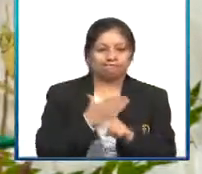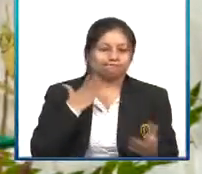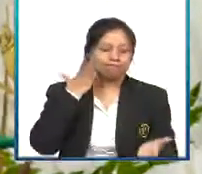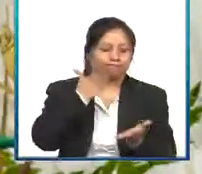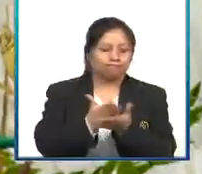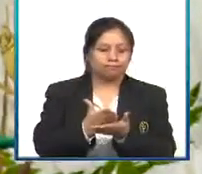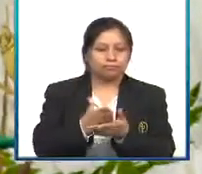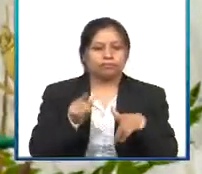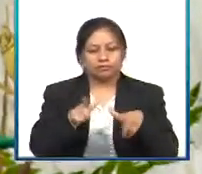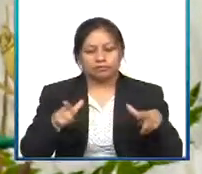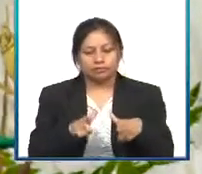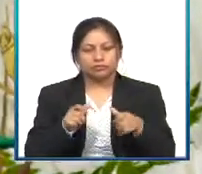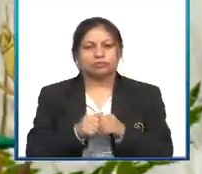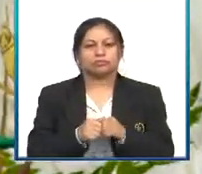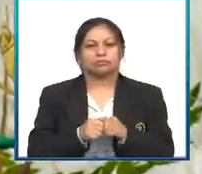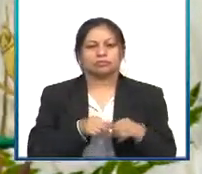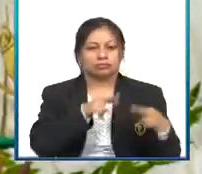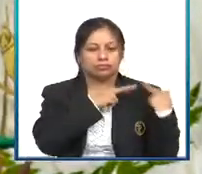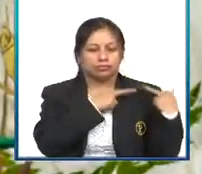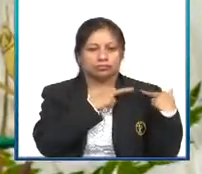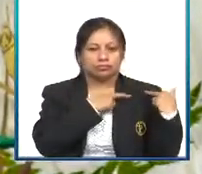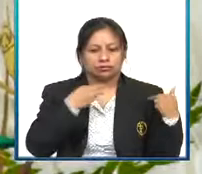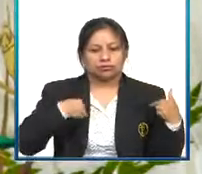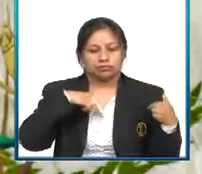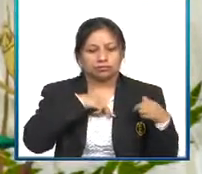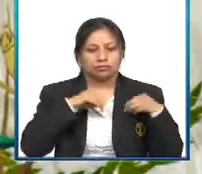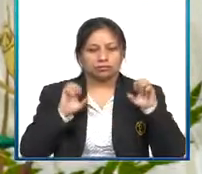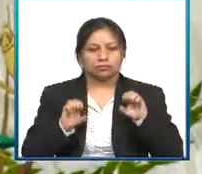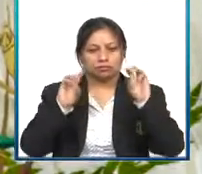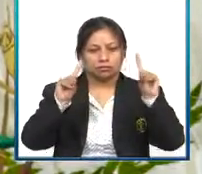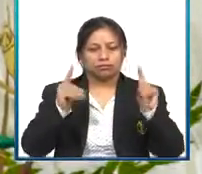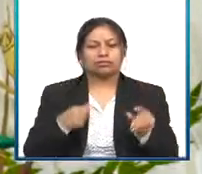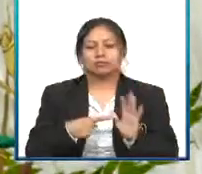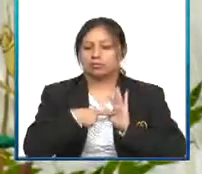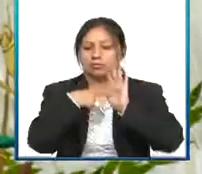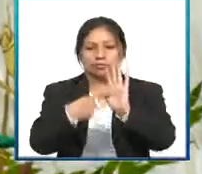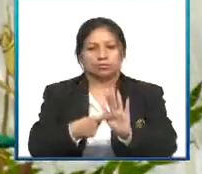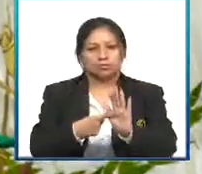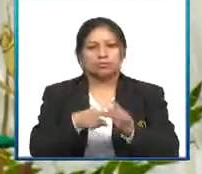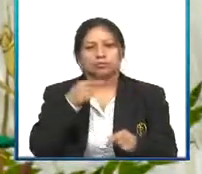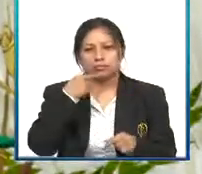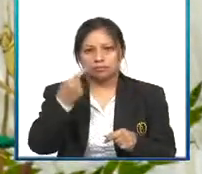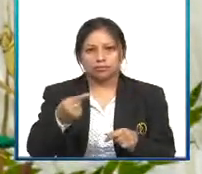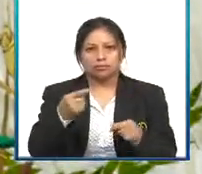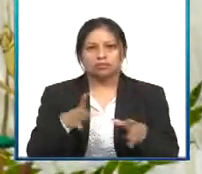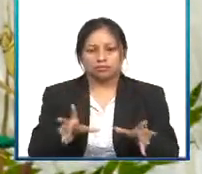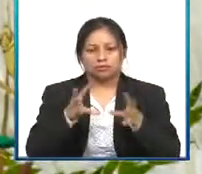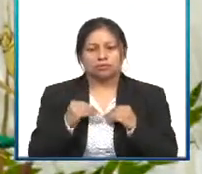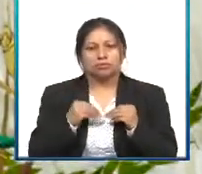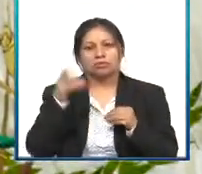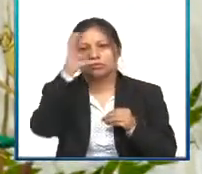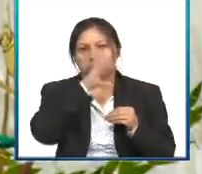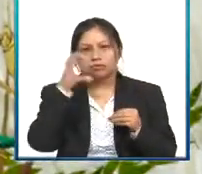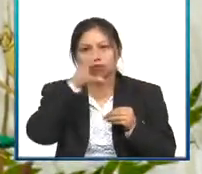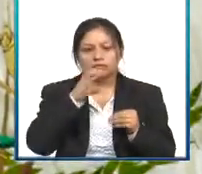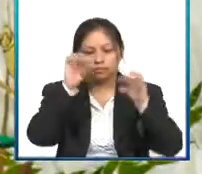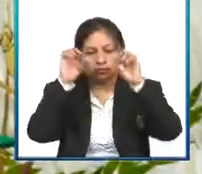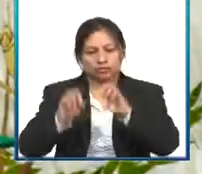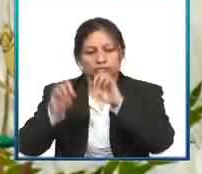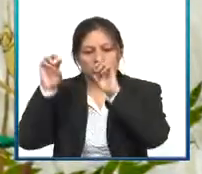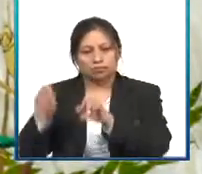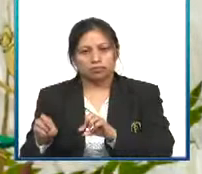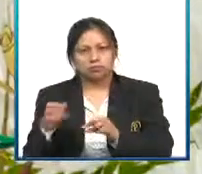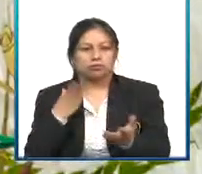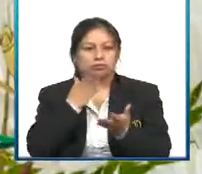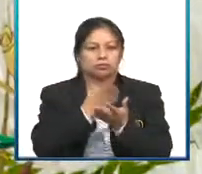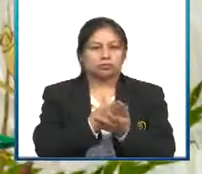llegar a esas áreas rurales. Pero la obligación del Ministerio de Educación sigue presente y las plazas están asignadas. Hay que buscar al personal,